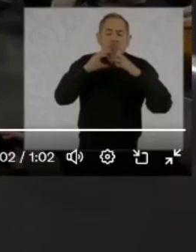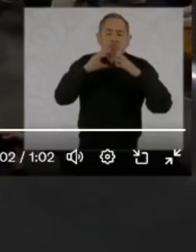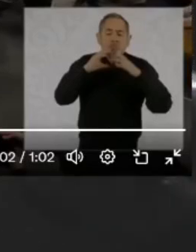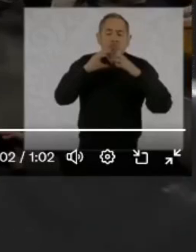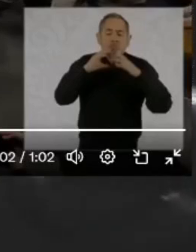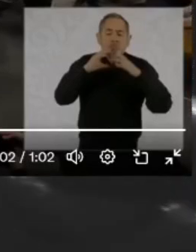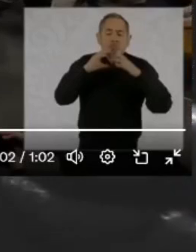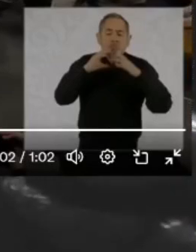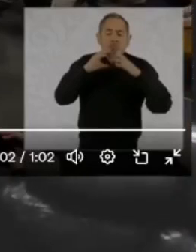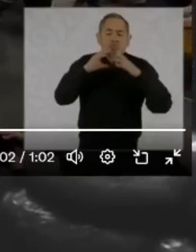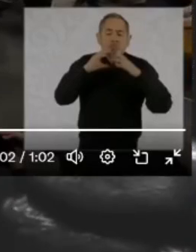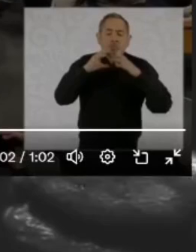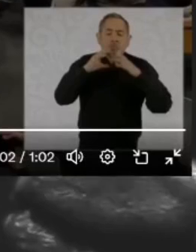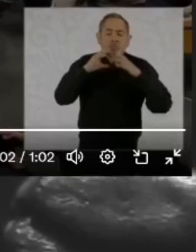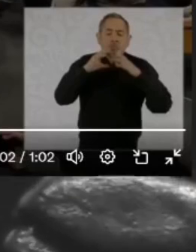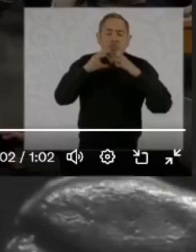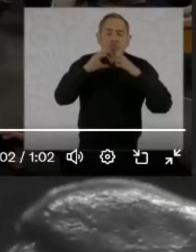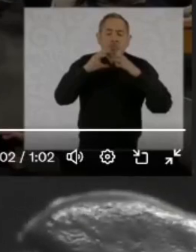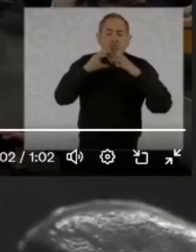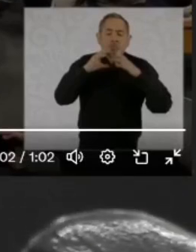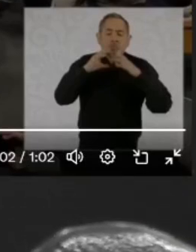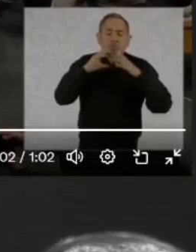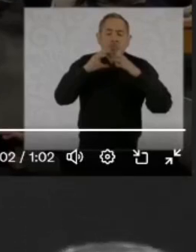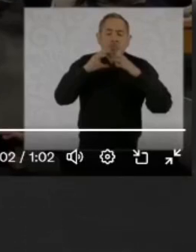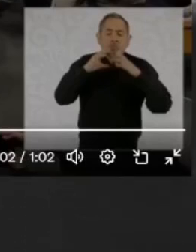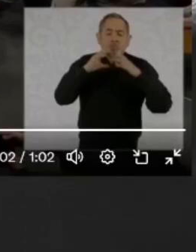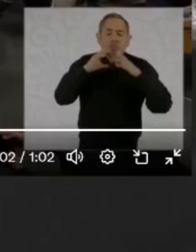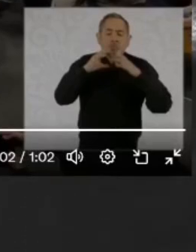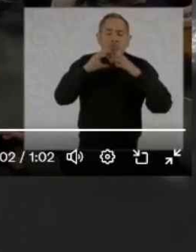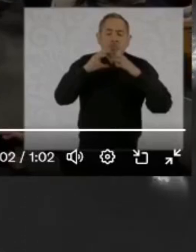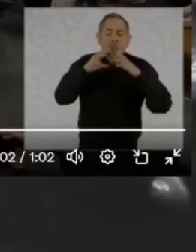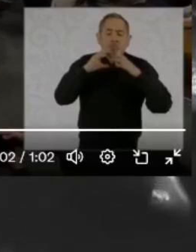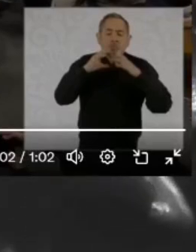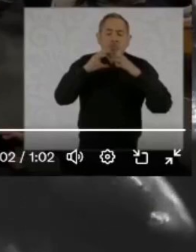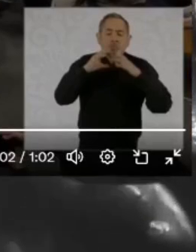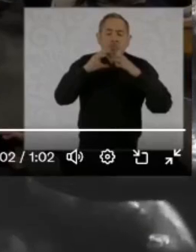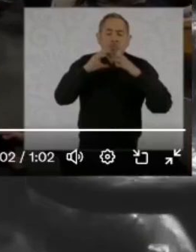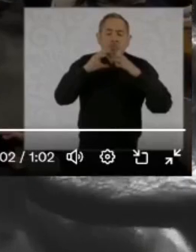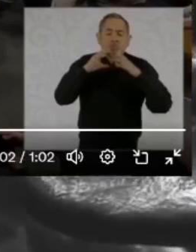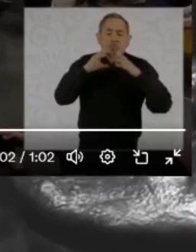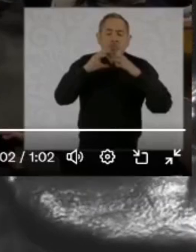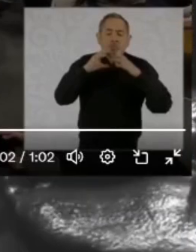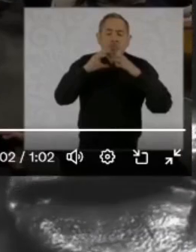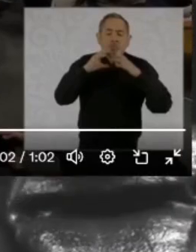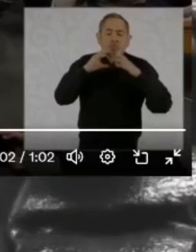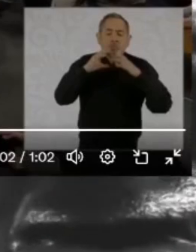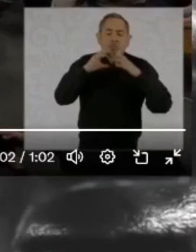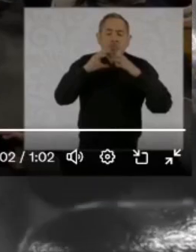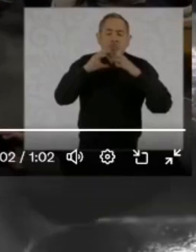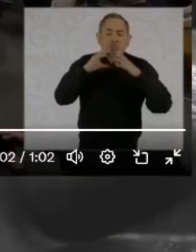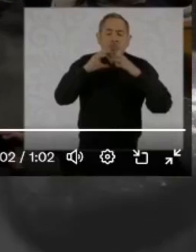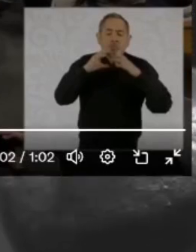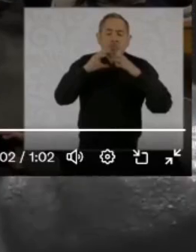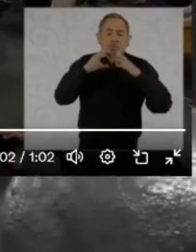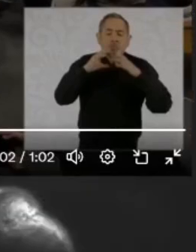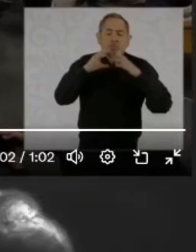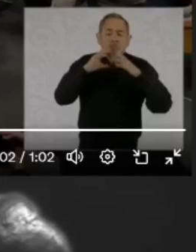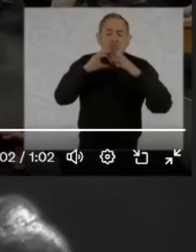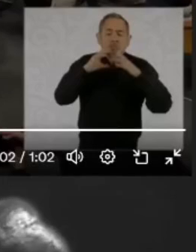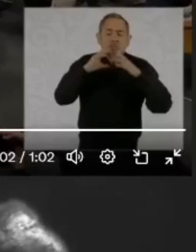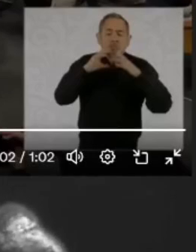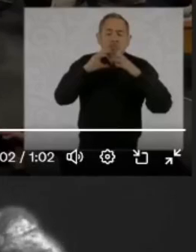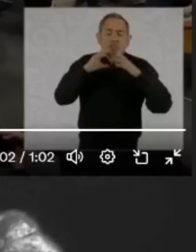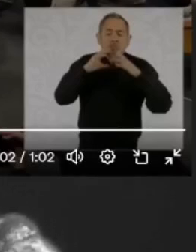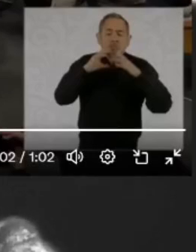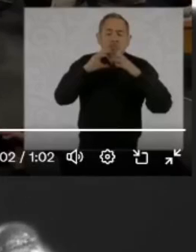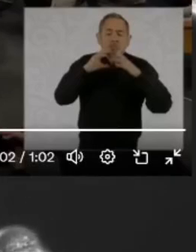crecer. Eso se los digo porque mis padres compraron casa por allá. En esos tiempos era una situación muy alejada y pues